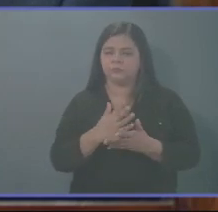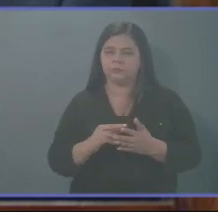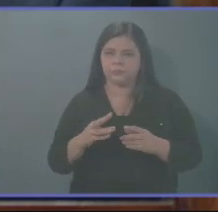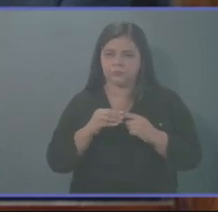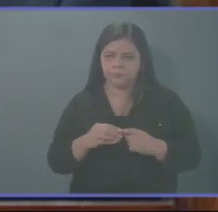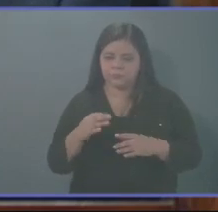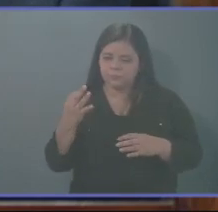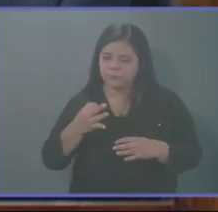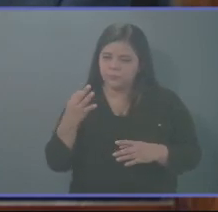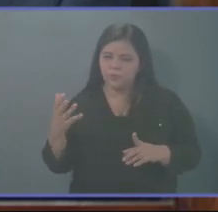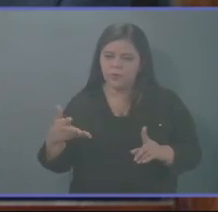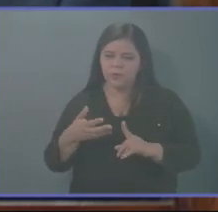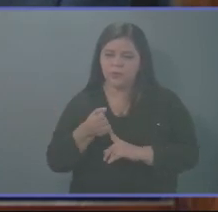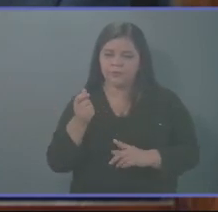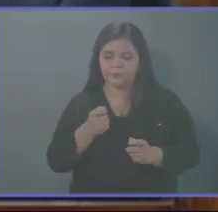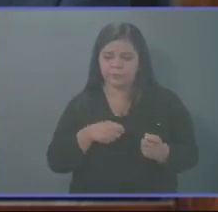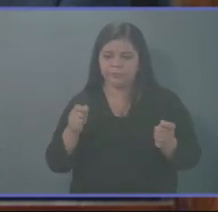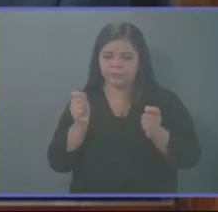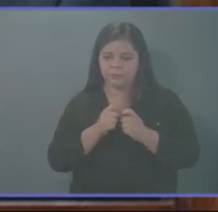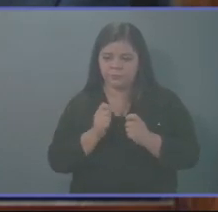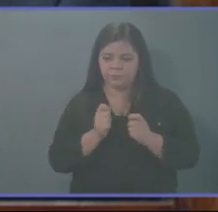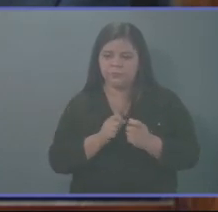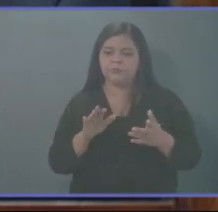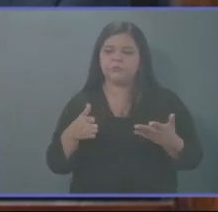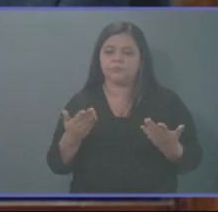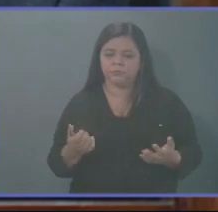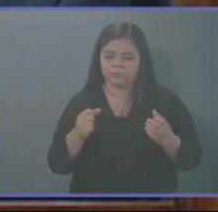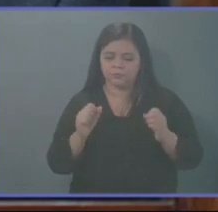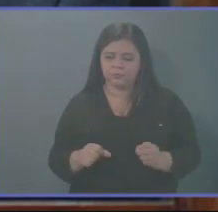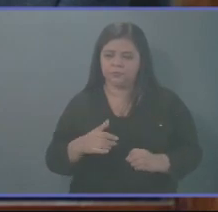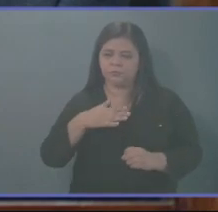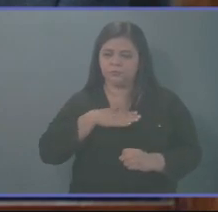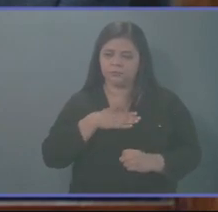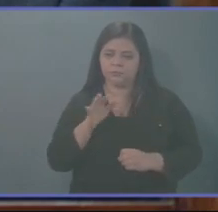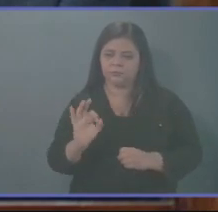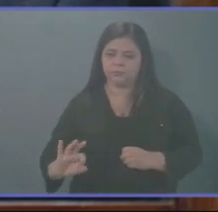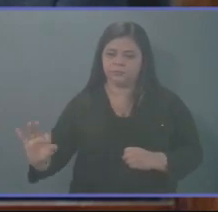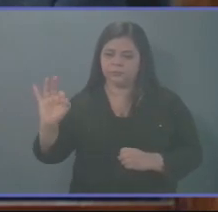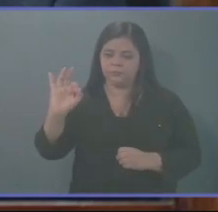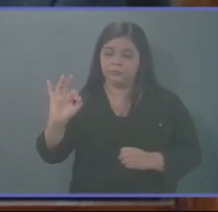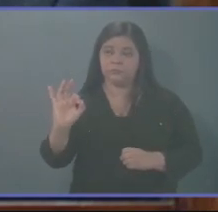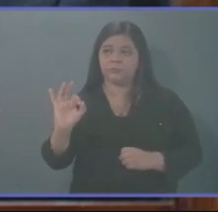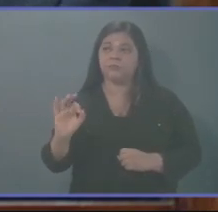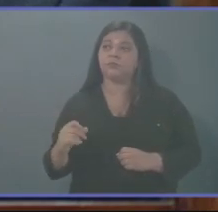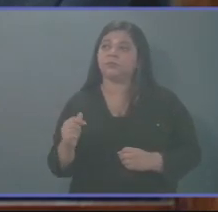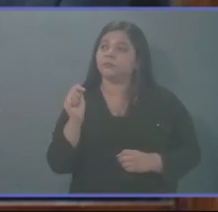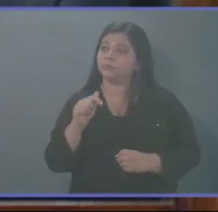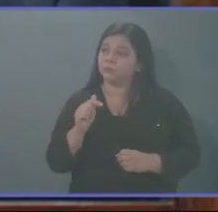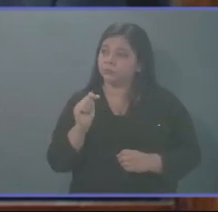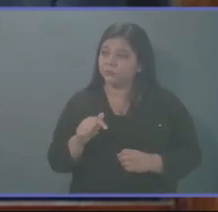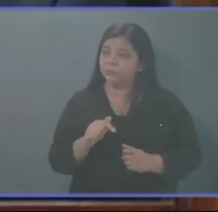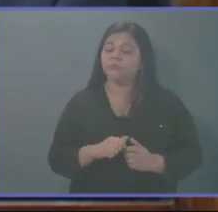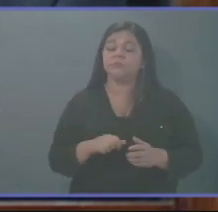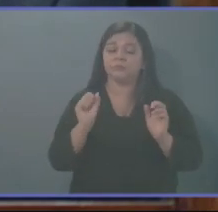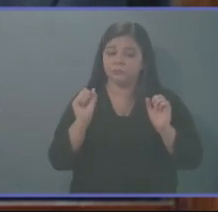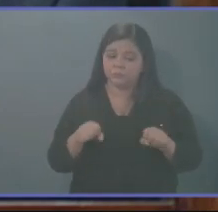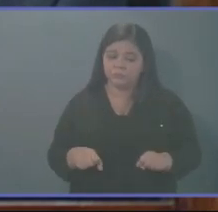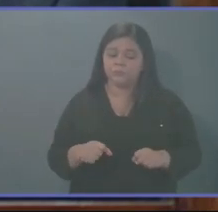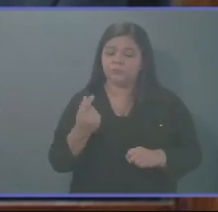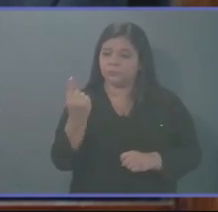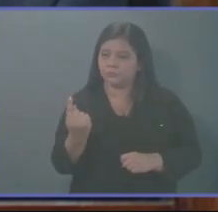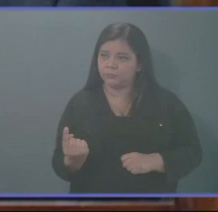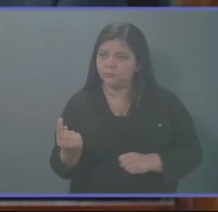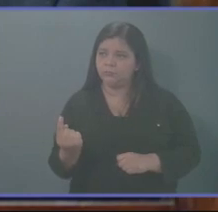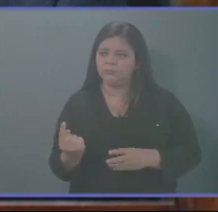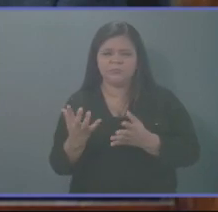requiera condición objetiva específica de autor para efectos de poder tener tal calidad. En otras palabras, puede ser sujeto activo del